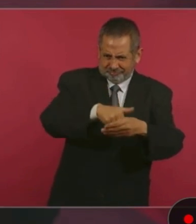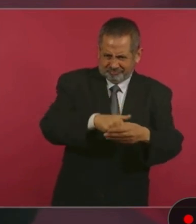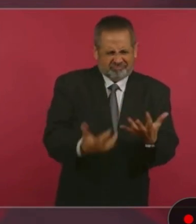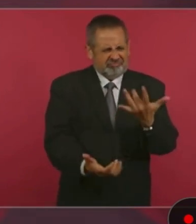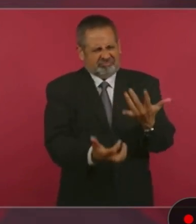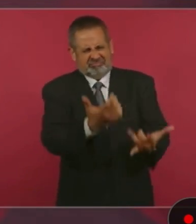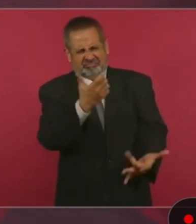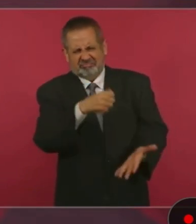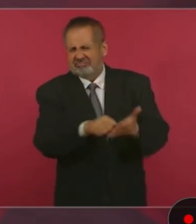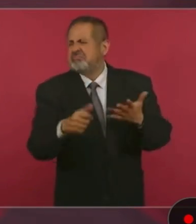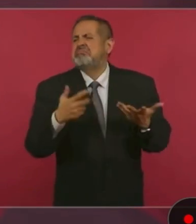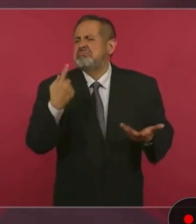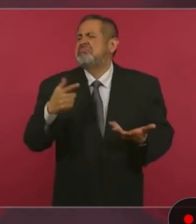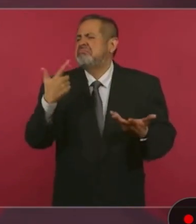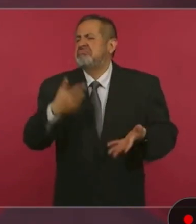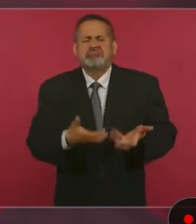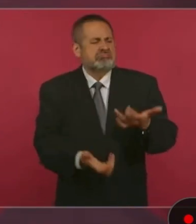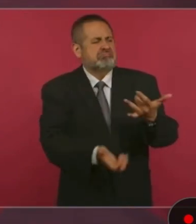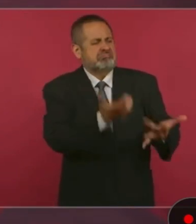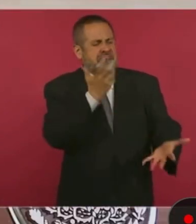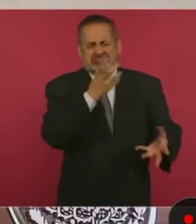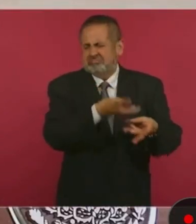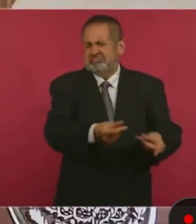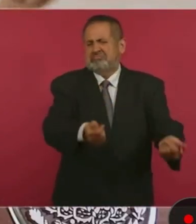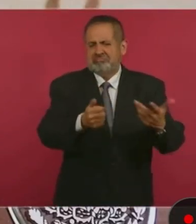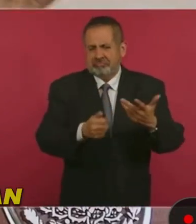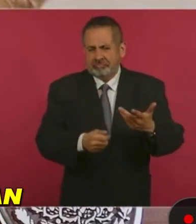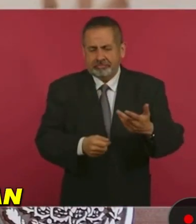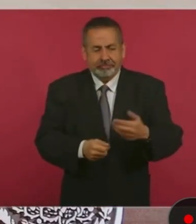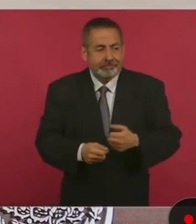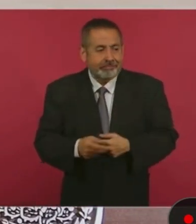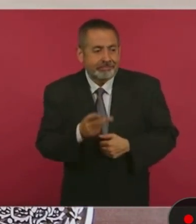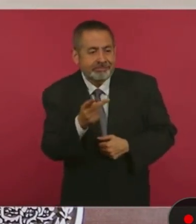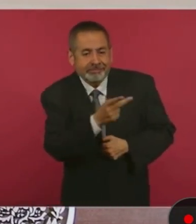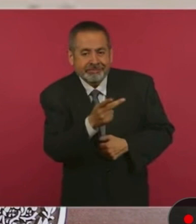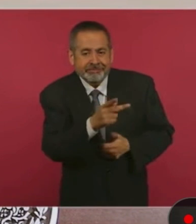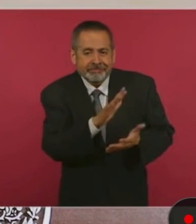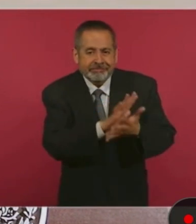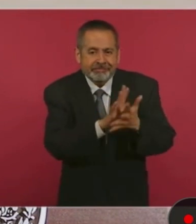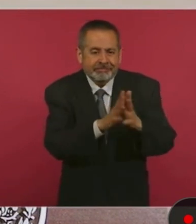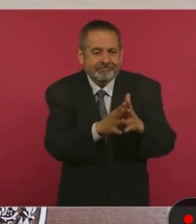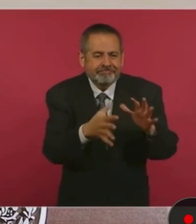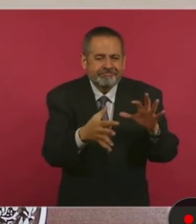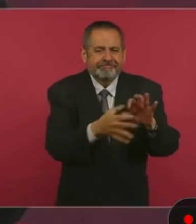Y desde entonces se pusieron de acuerdo. Ahí surgió el PRIAN